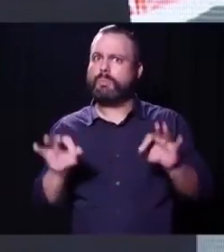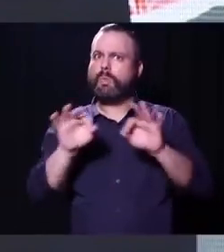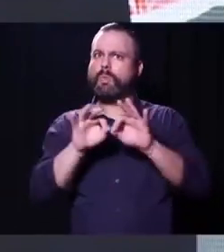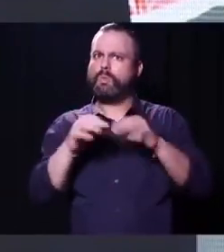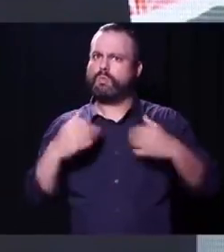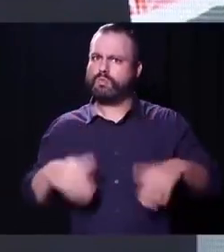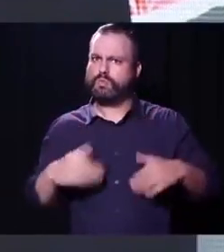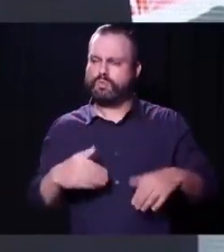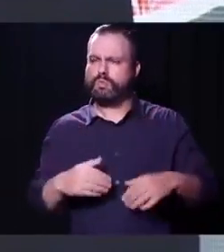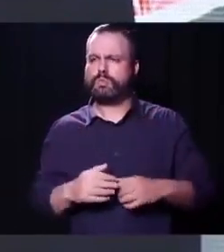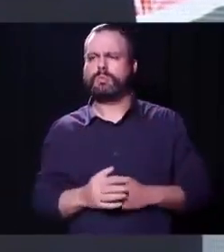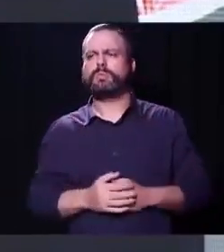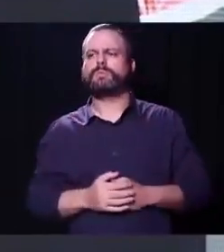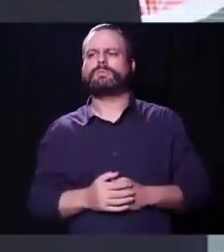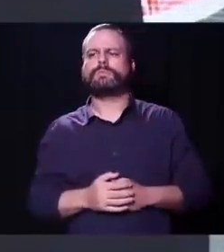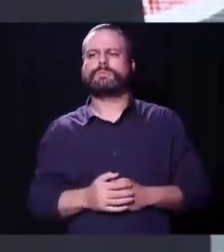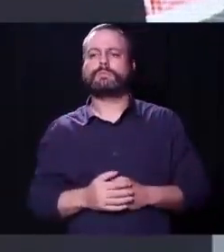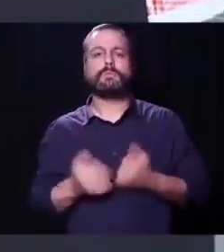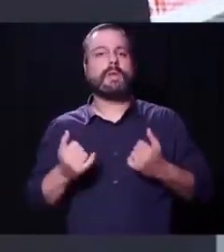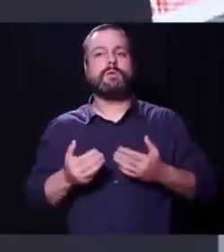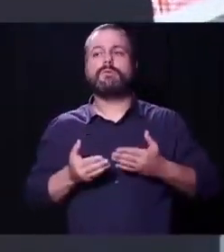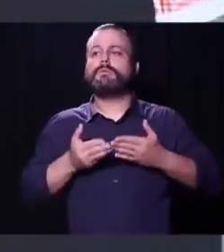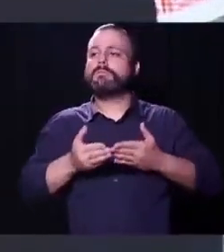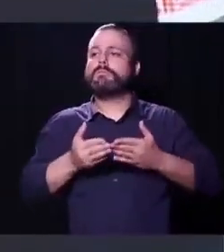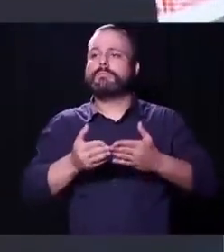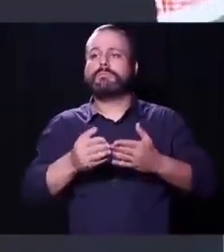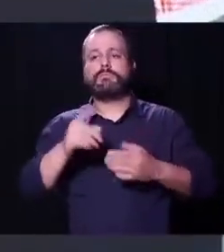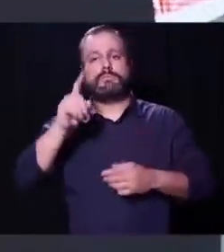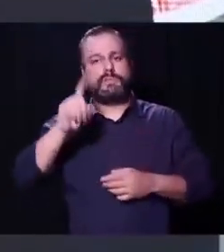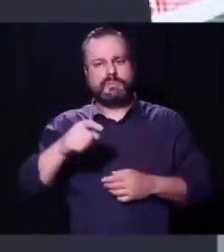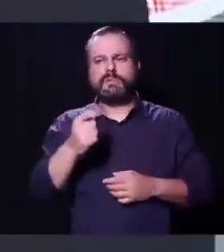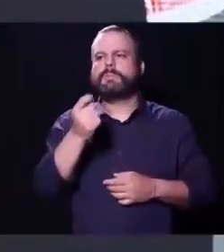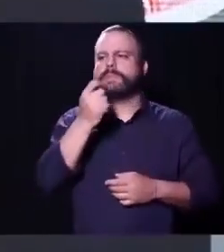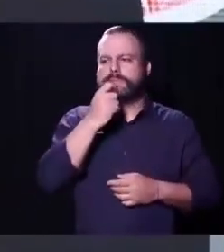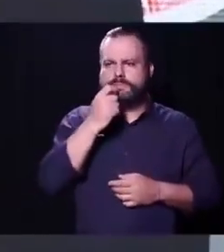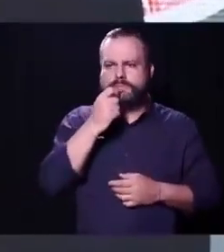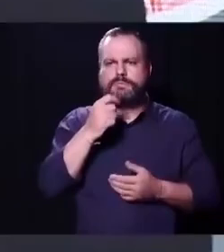tipo de cannabis a nivel medicinal, pero legalizar droga